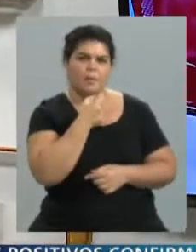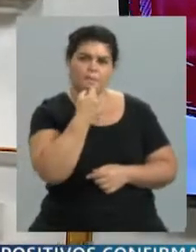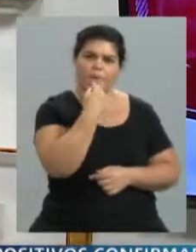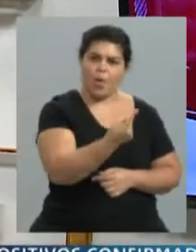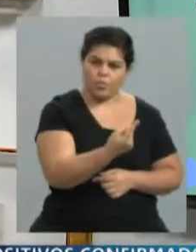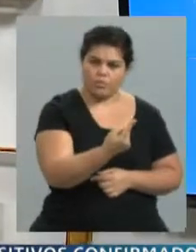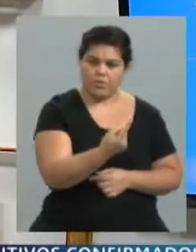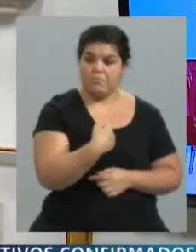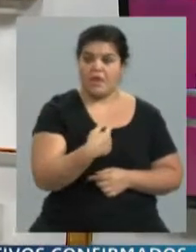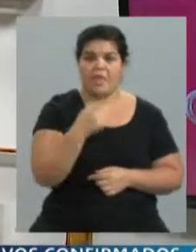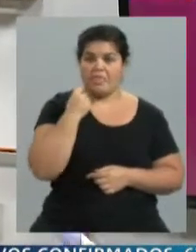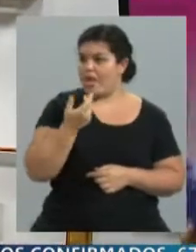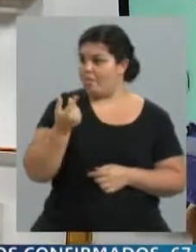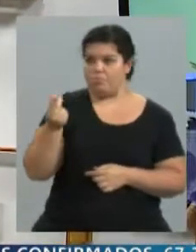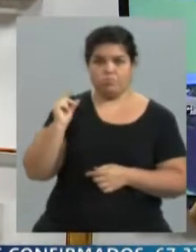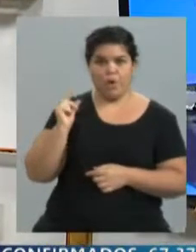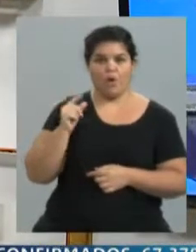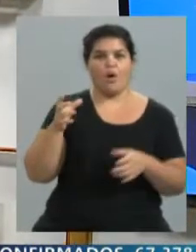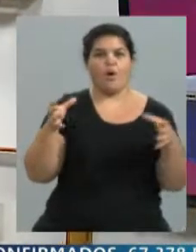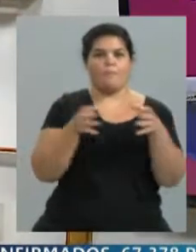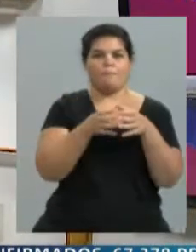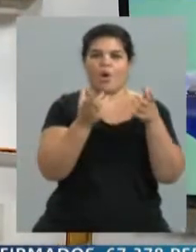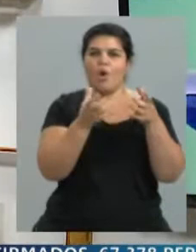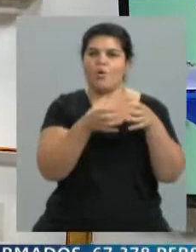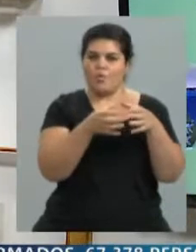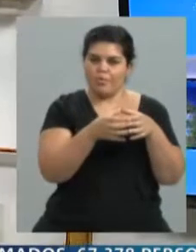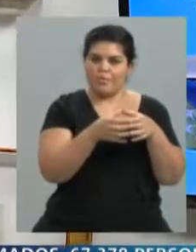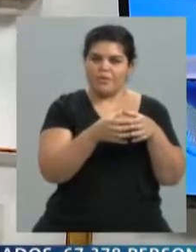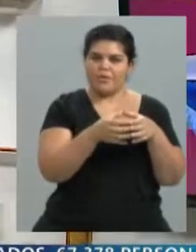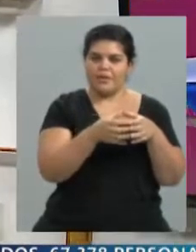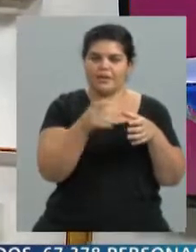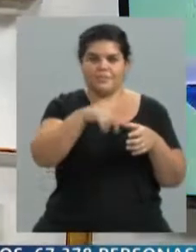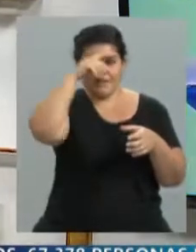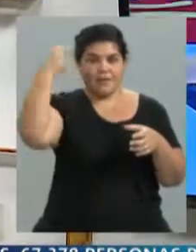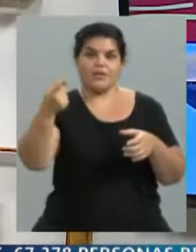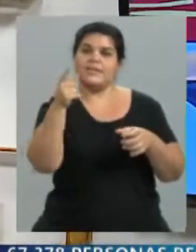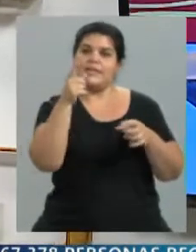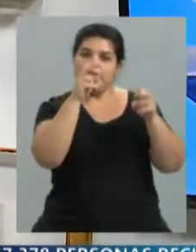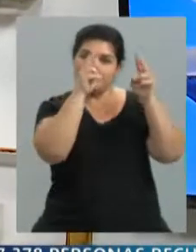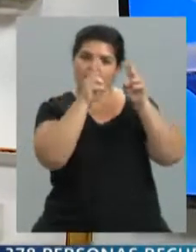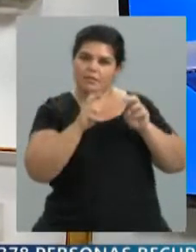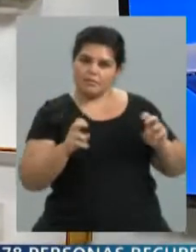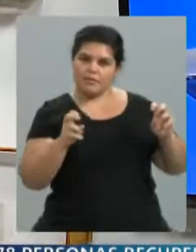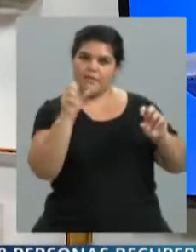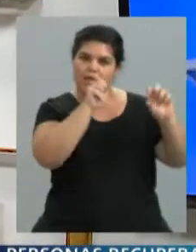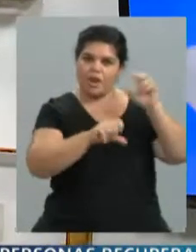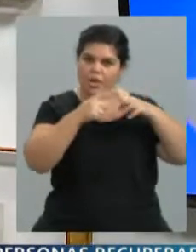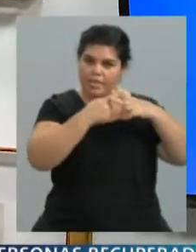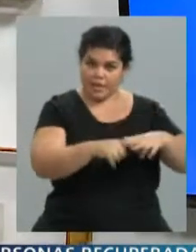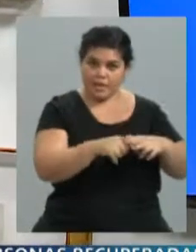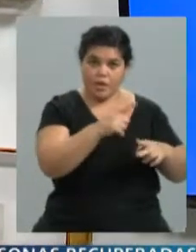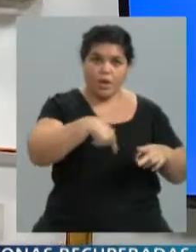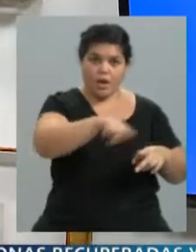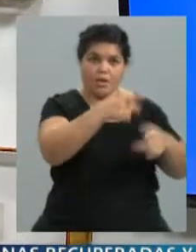últimos días, que es un informe del Consejo Nacional de Investigaciones Científicas y Técnicas, en un estudio donde participaron investigadores de ese organismo y